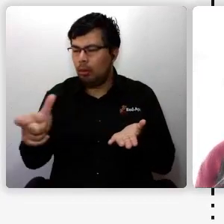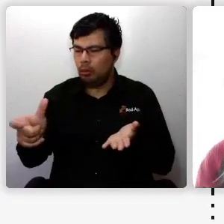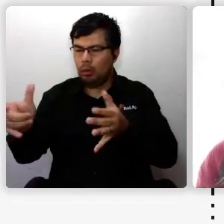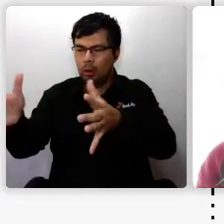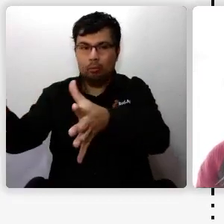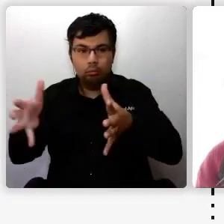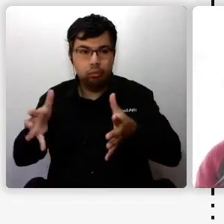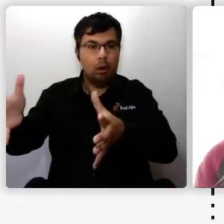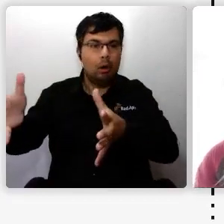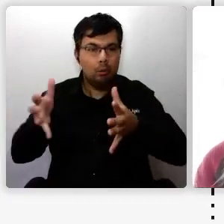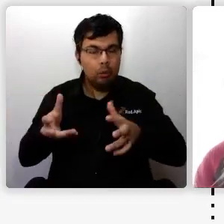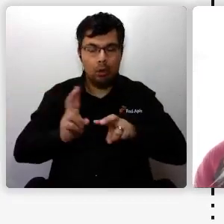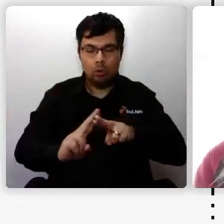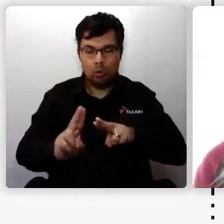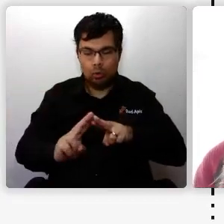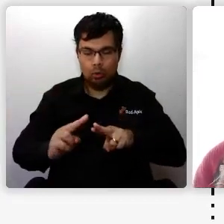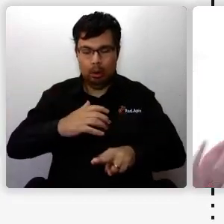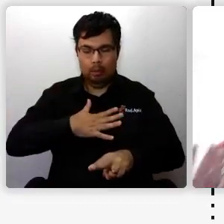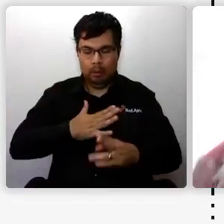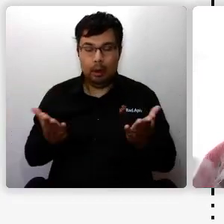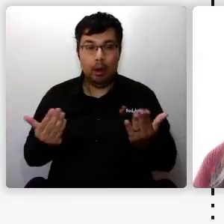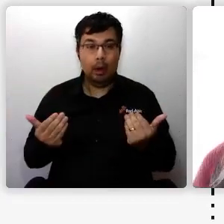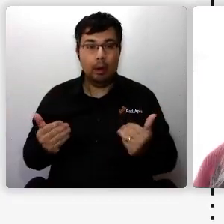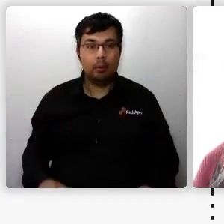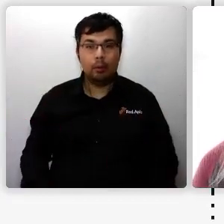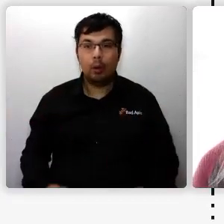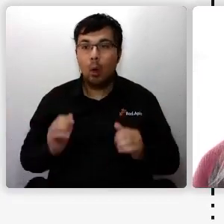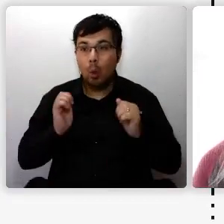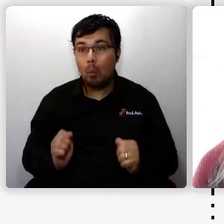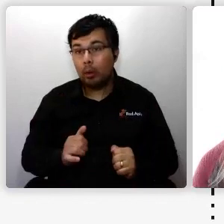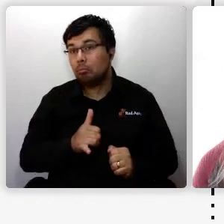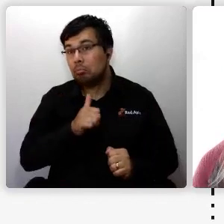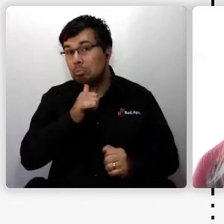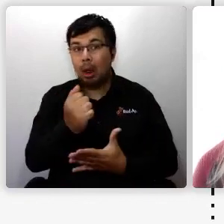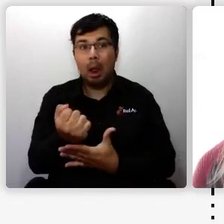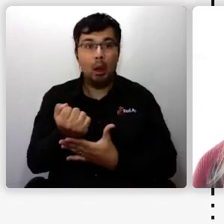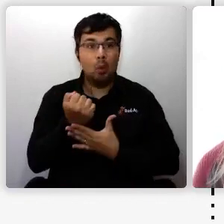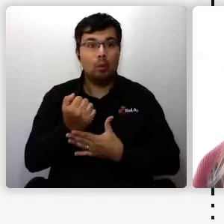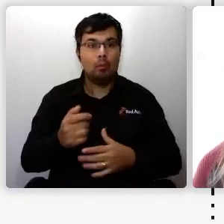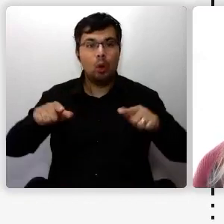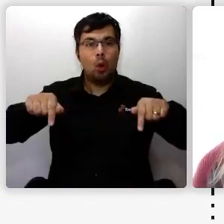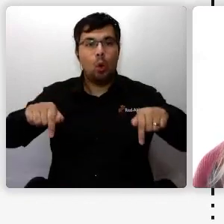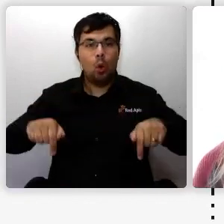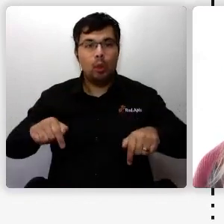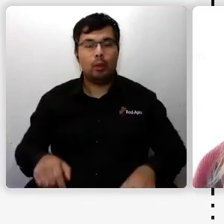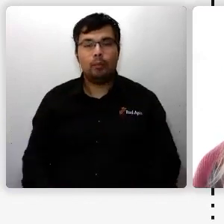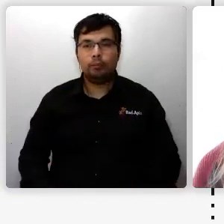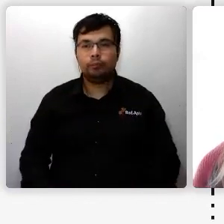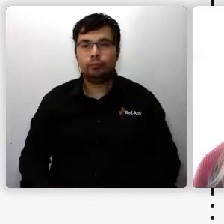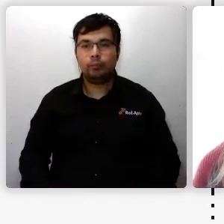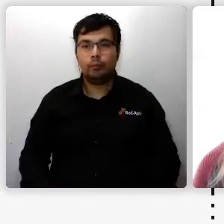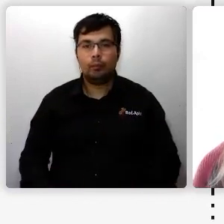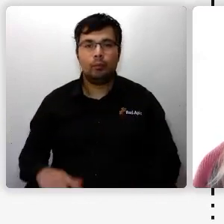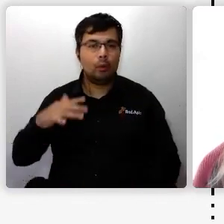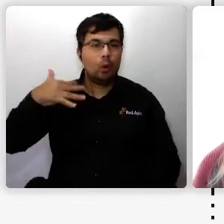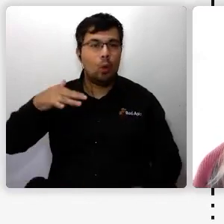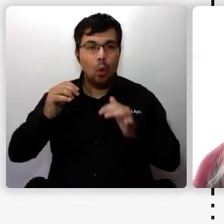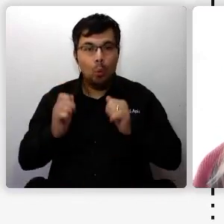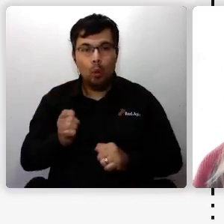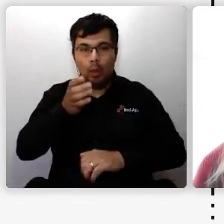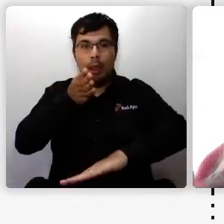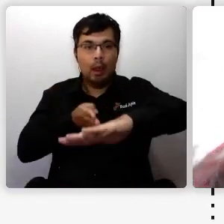saliendo con soluciones a mis necesidades y que me pueden servir? Hoy día es importante que puedan